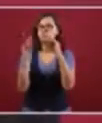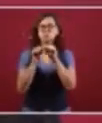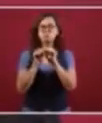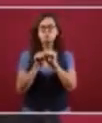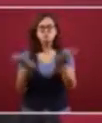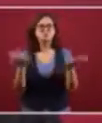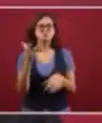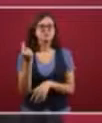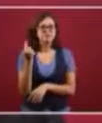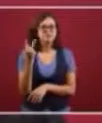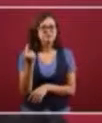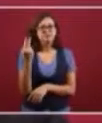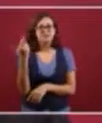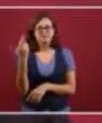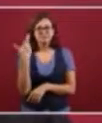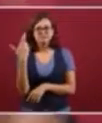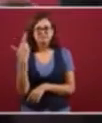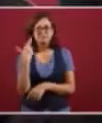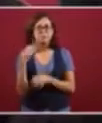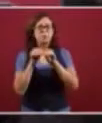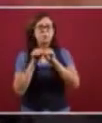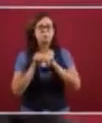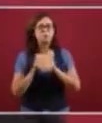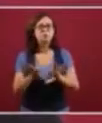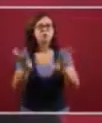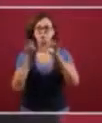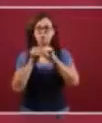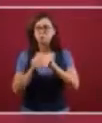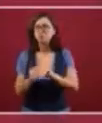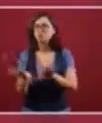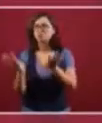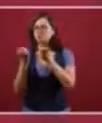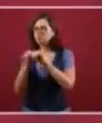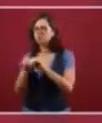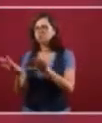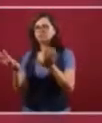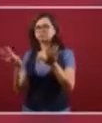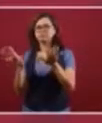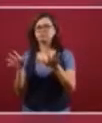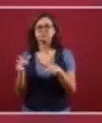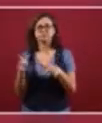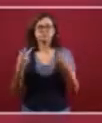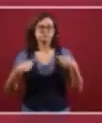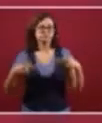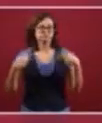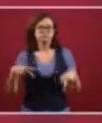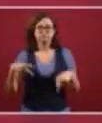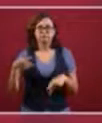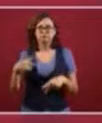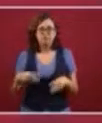medios y y espantando